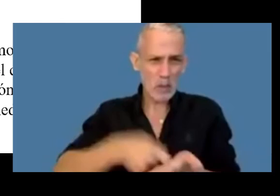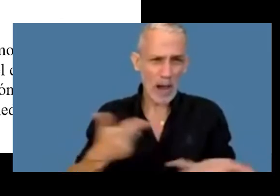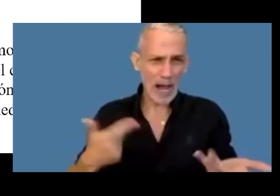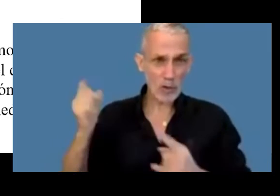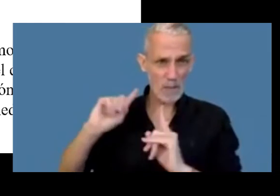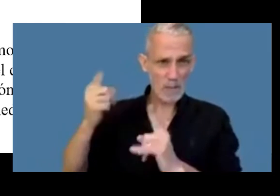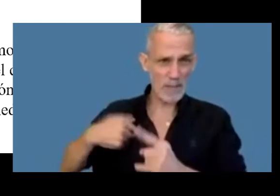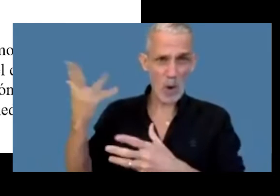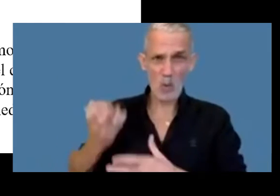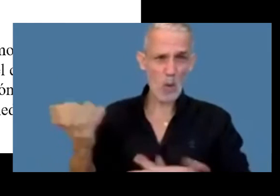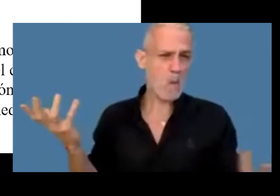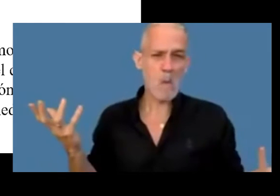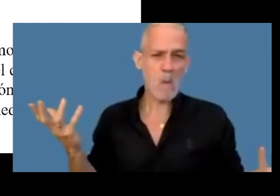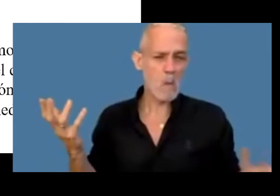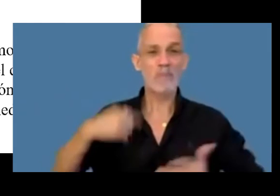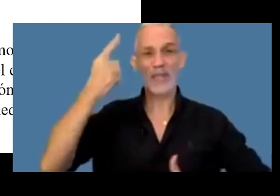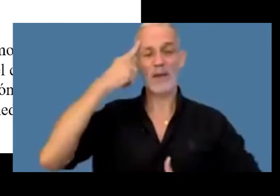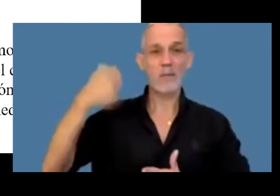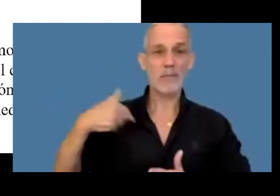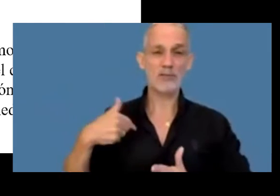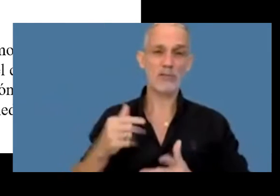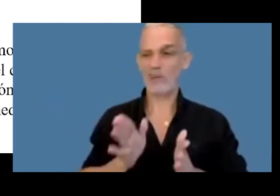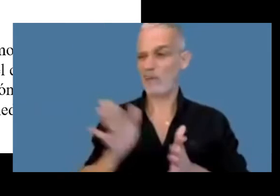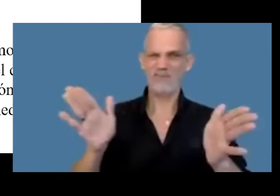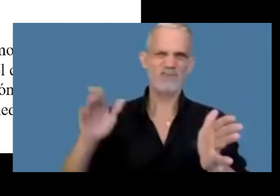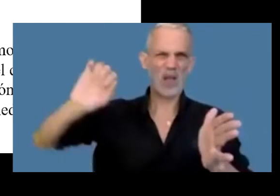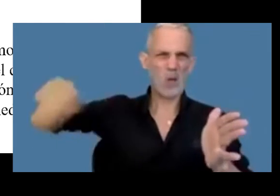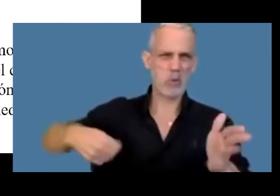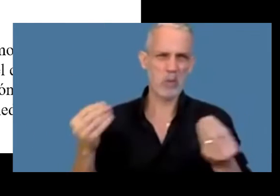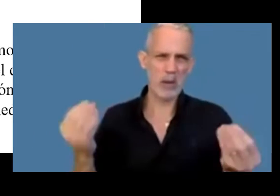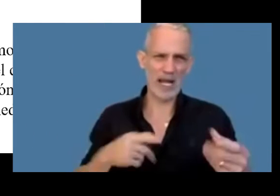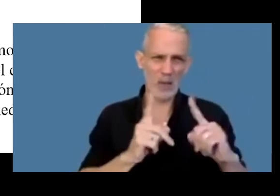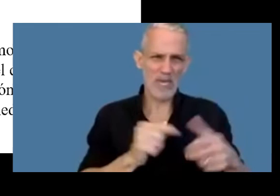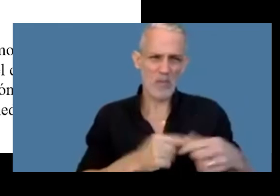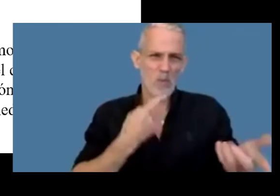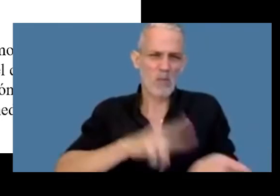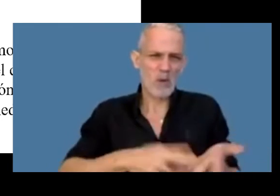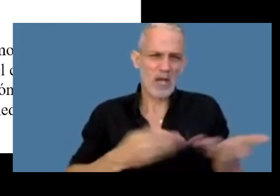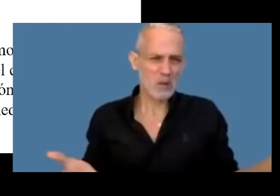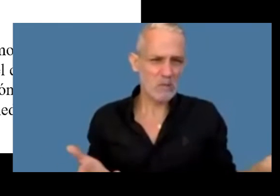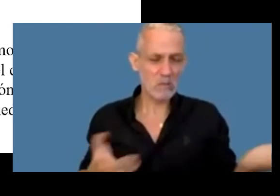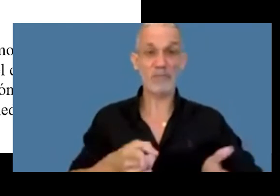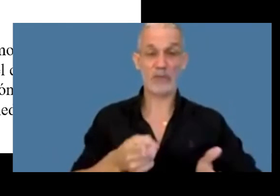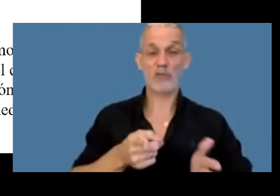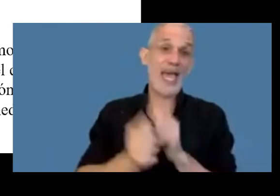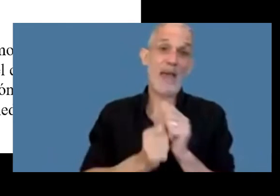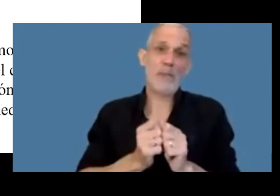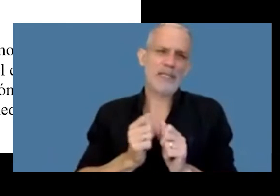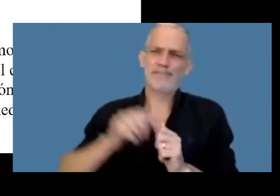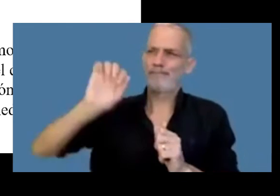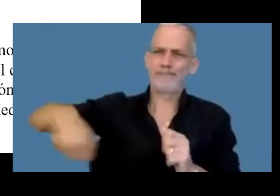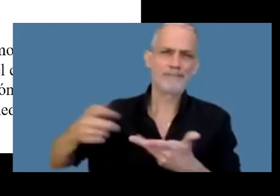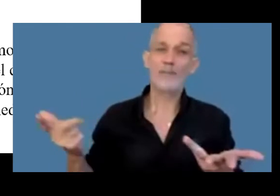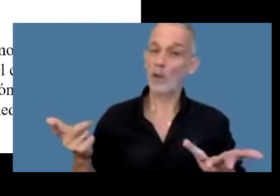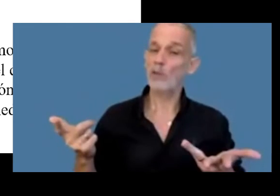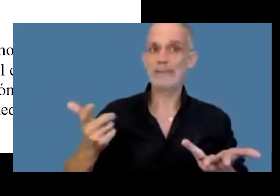de percibirse como una alternativa interesante para las empresas. Con lo cual, bien, esto llevó a que